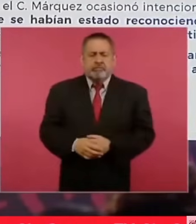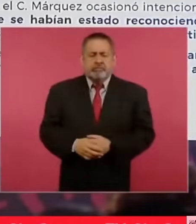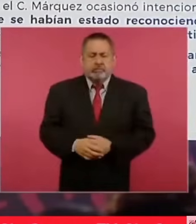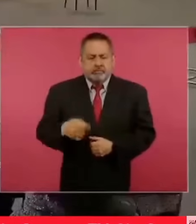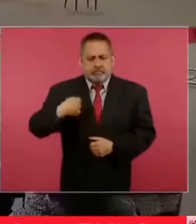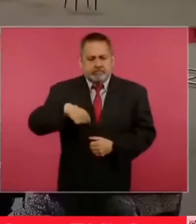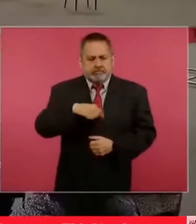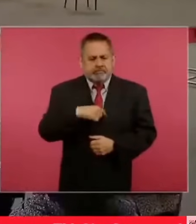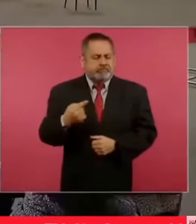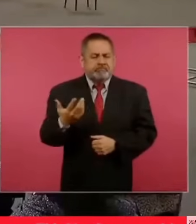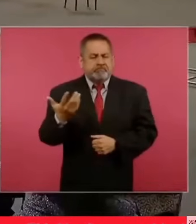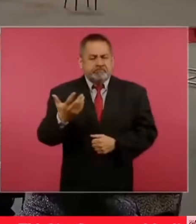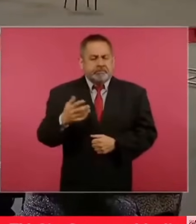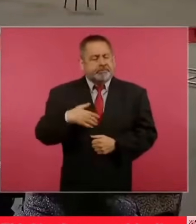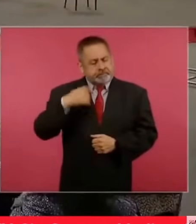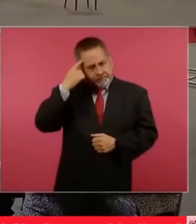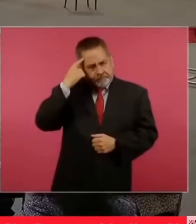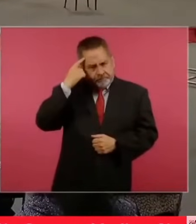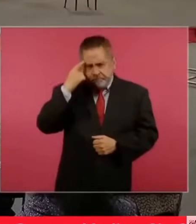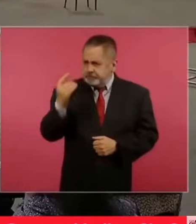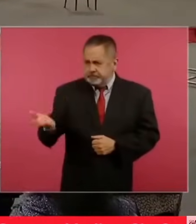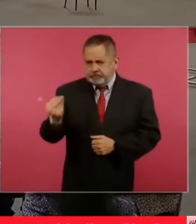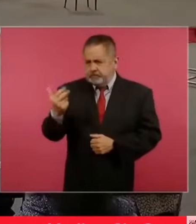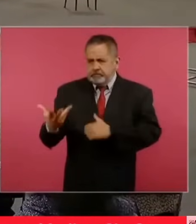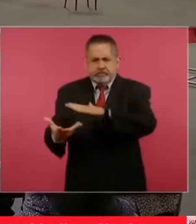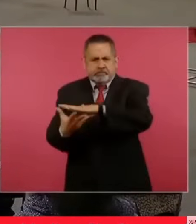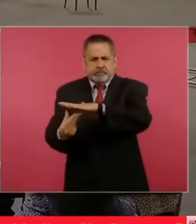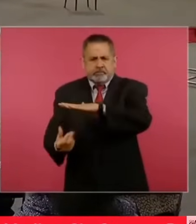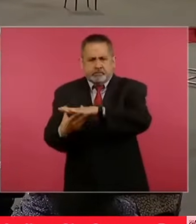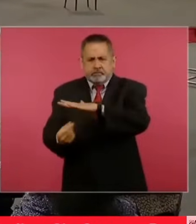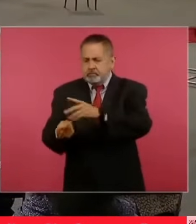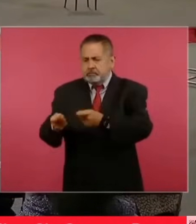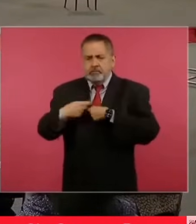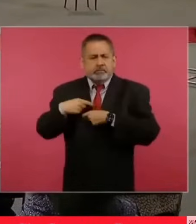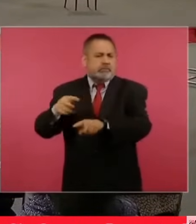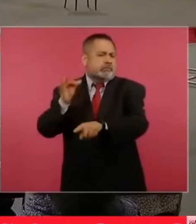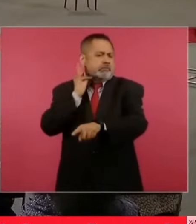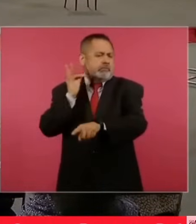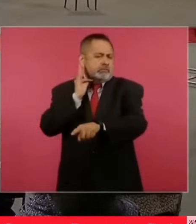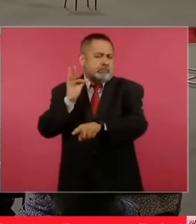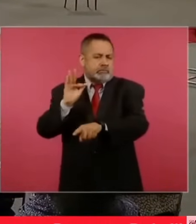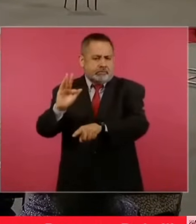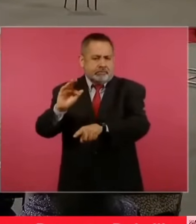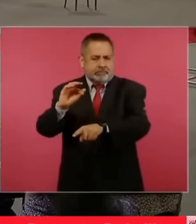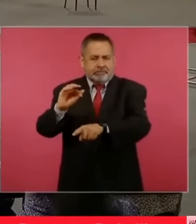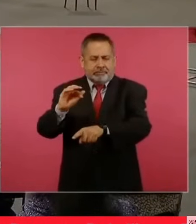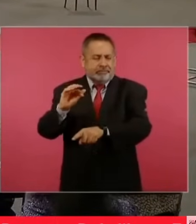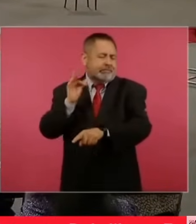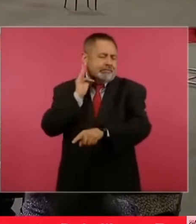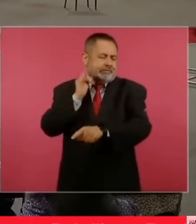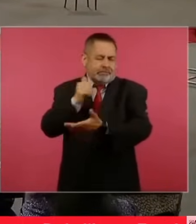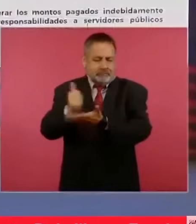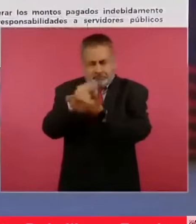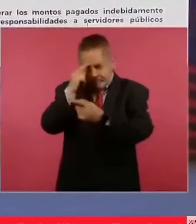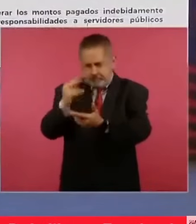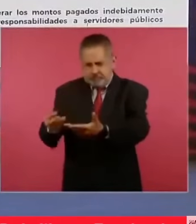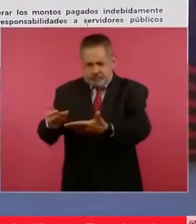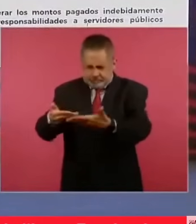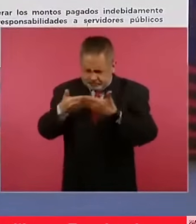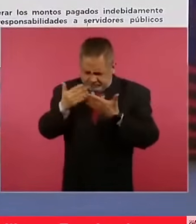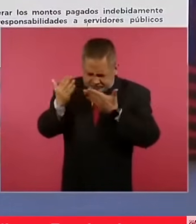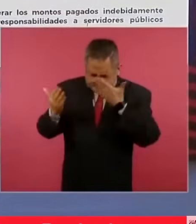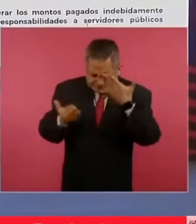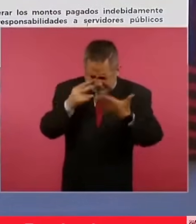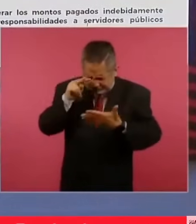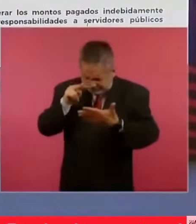hicimos? Se solicitaron las copias certificadas a la Fiscalía General de la Ciudad de México. Al estudiarlas,